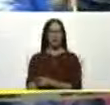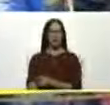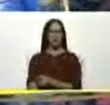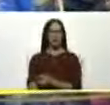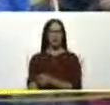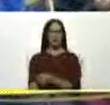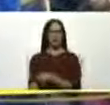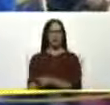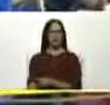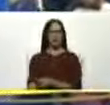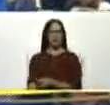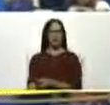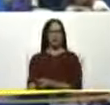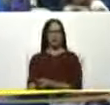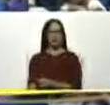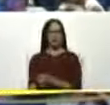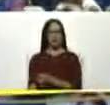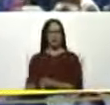¿Ah?